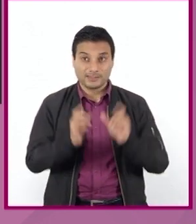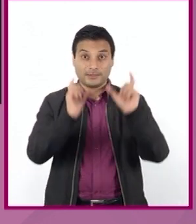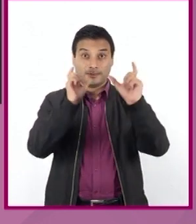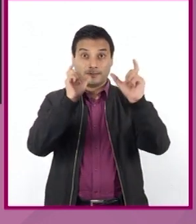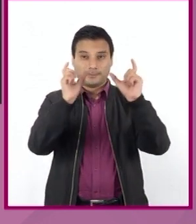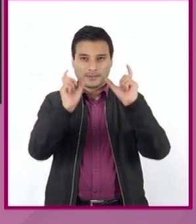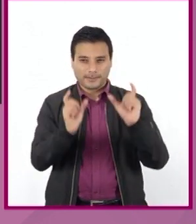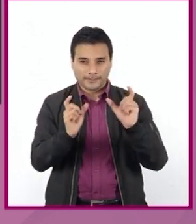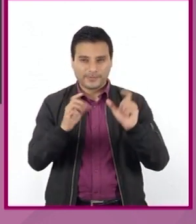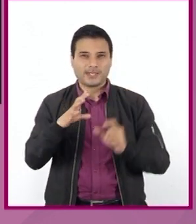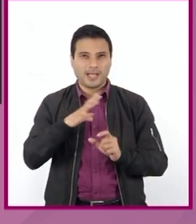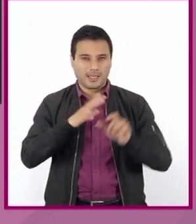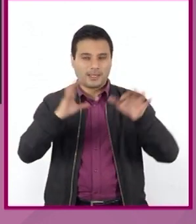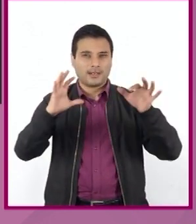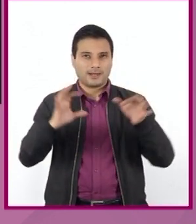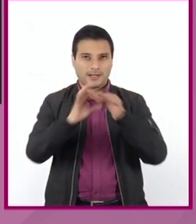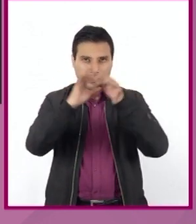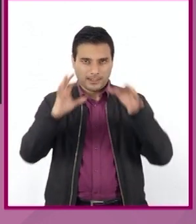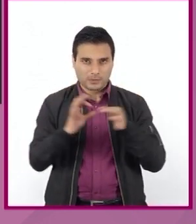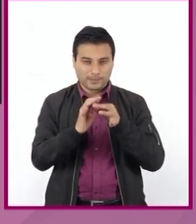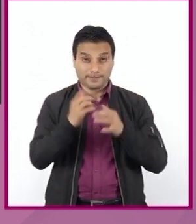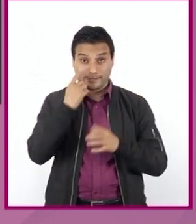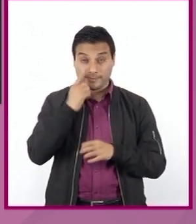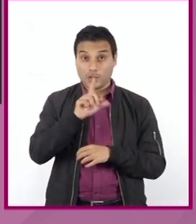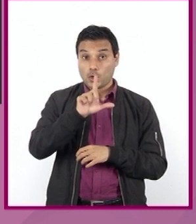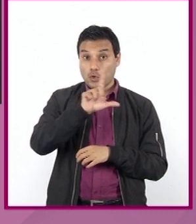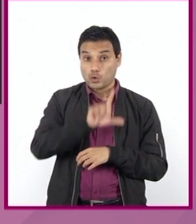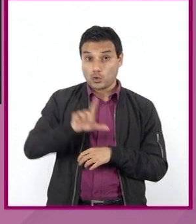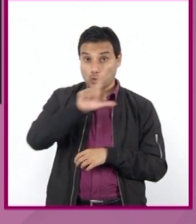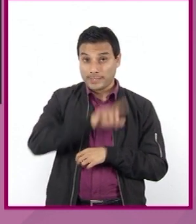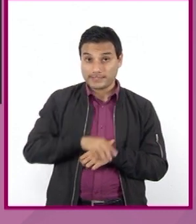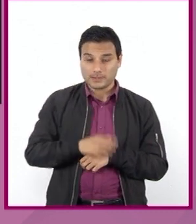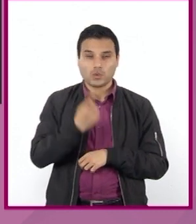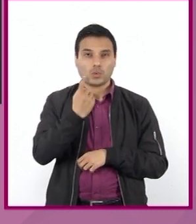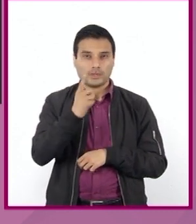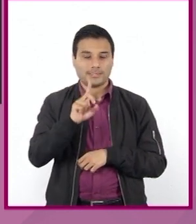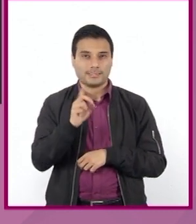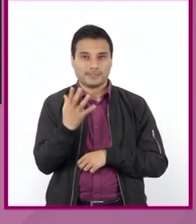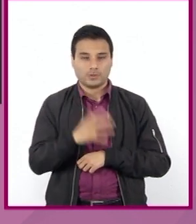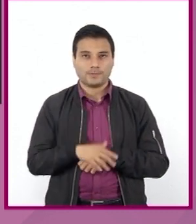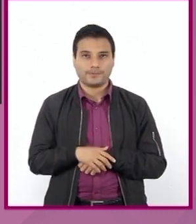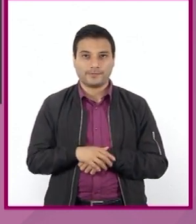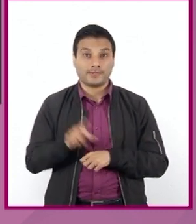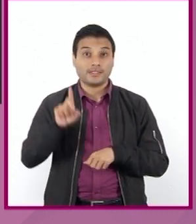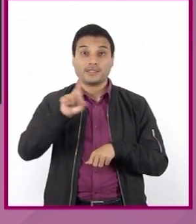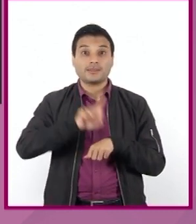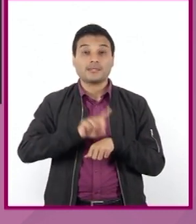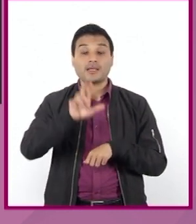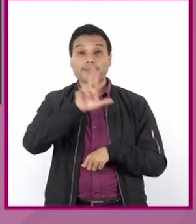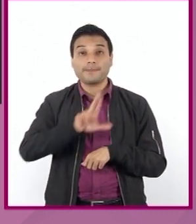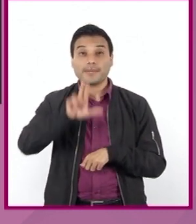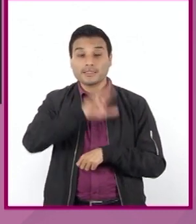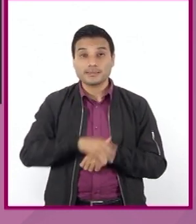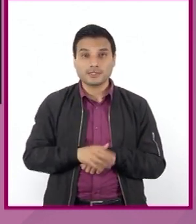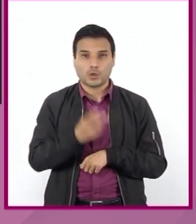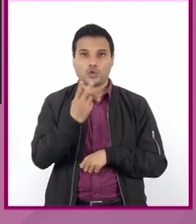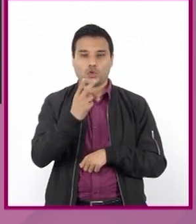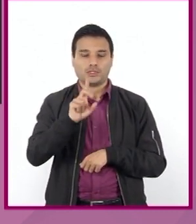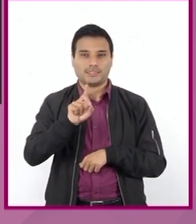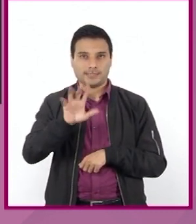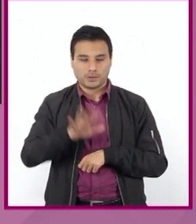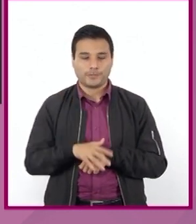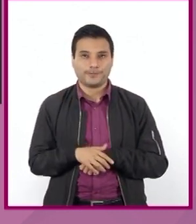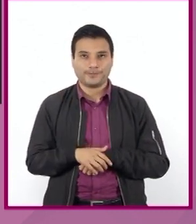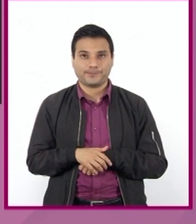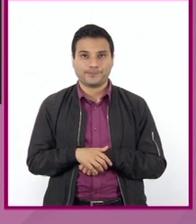fracción? Observen, para el día lunes es un 35avo. Para el día martes, 2